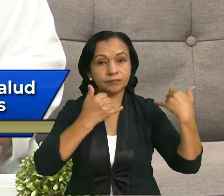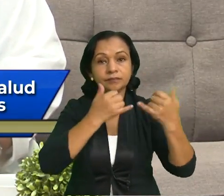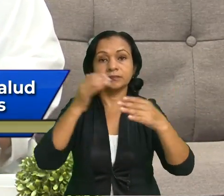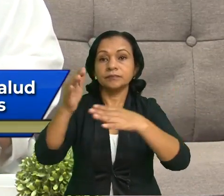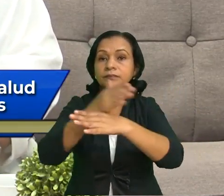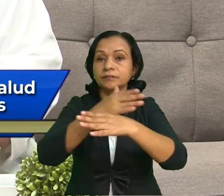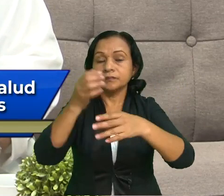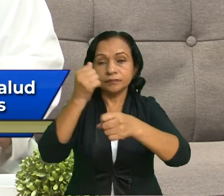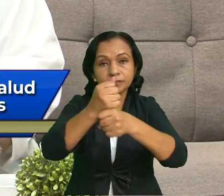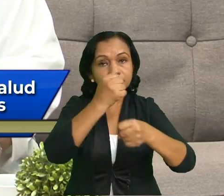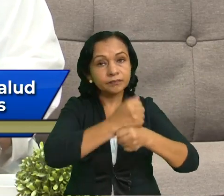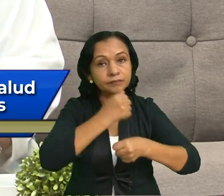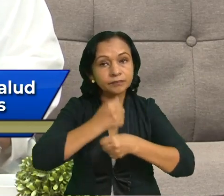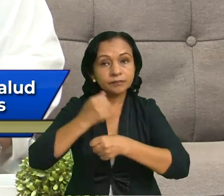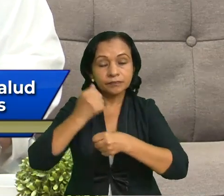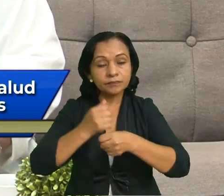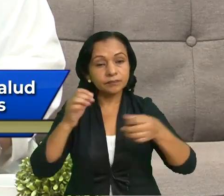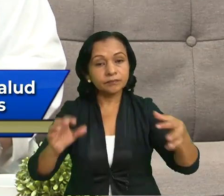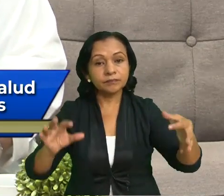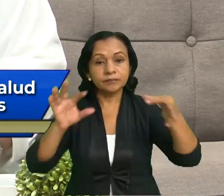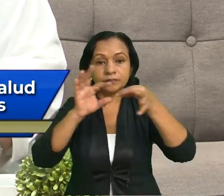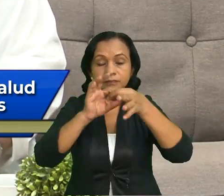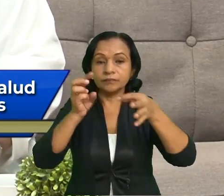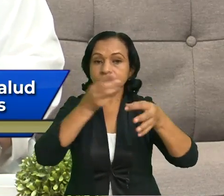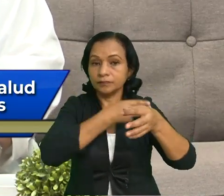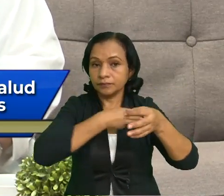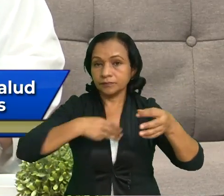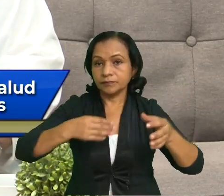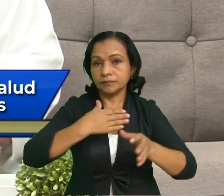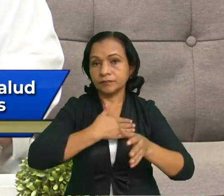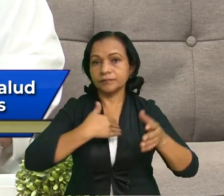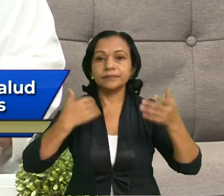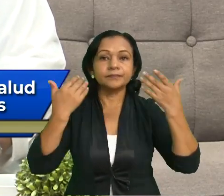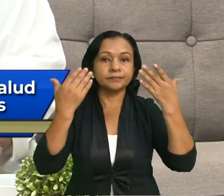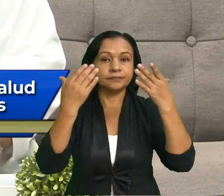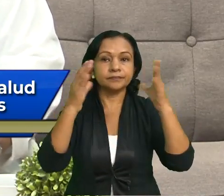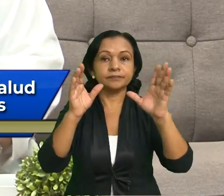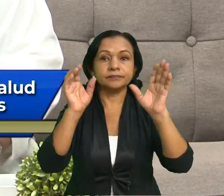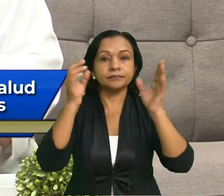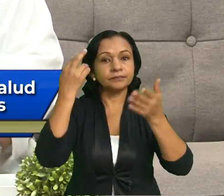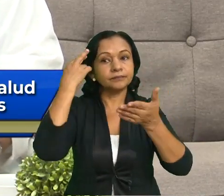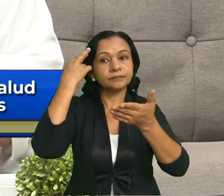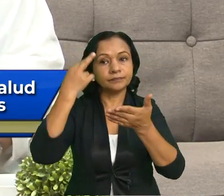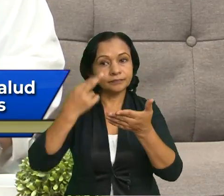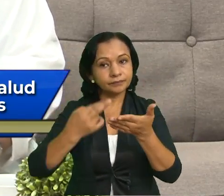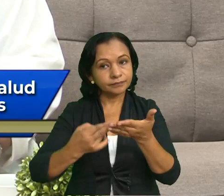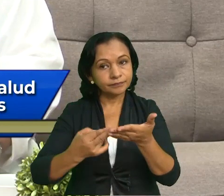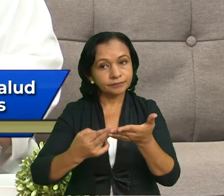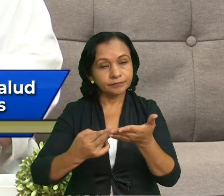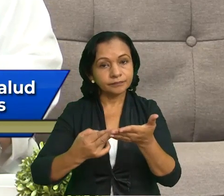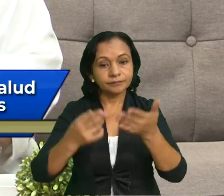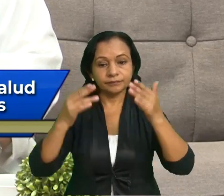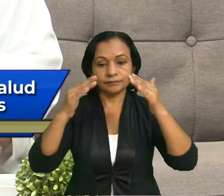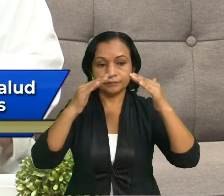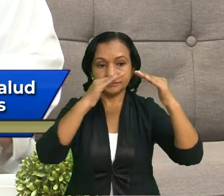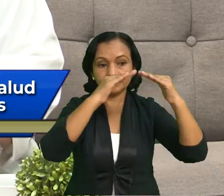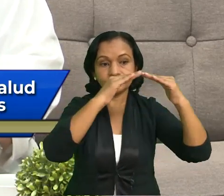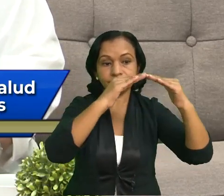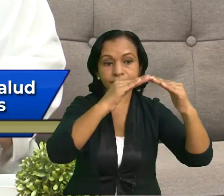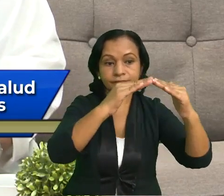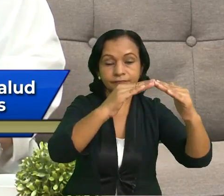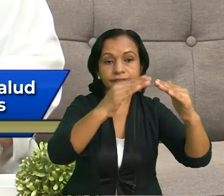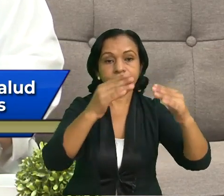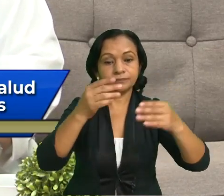trabajar organizadamente junto con el ministerio establezcan mejores condiciones recordemos que ahora está llevada la parte del plan techo va el